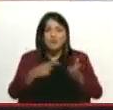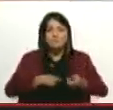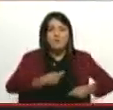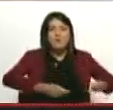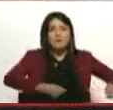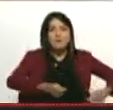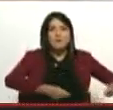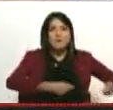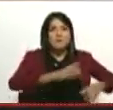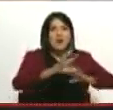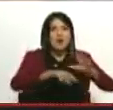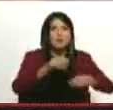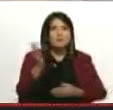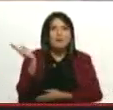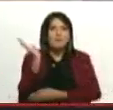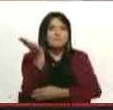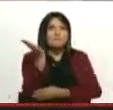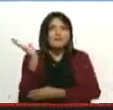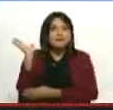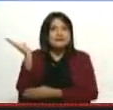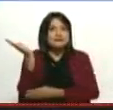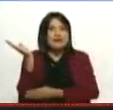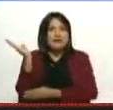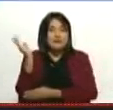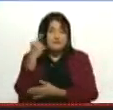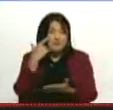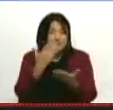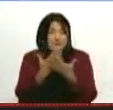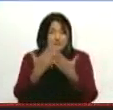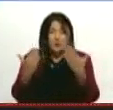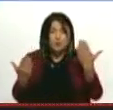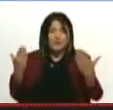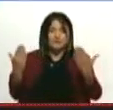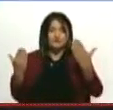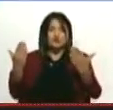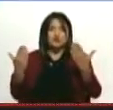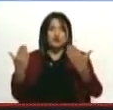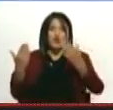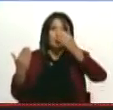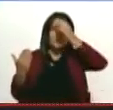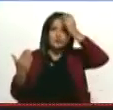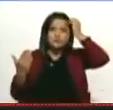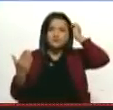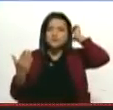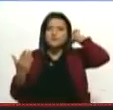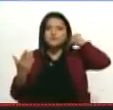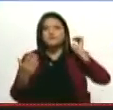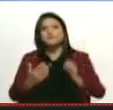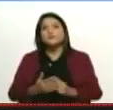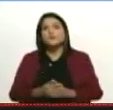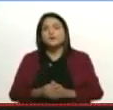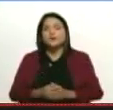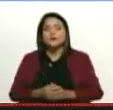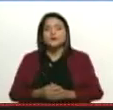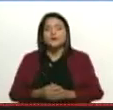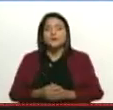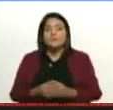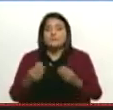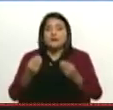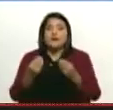para que lo veamos en perspectiva y para que esta humanidad nuestra